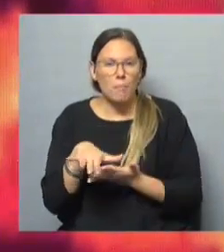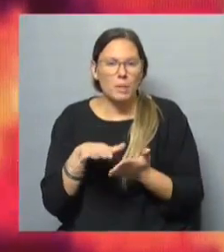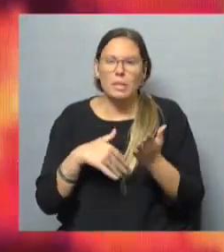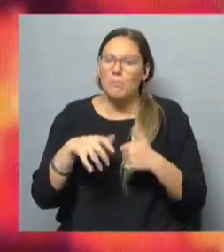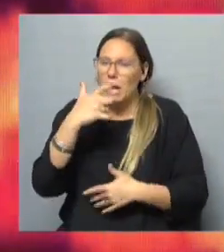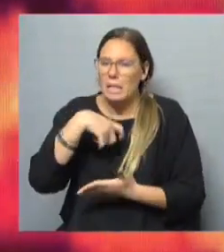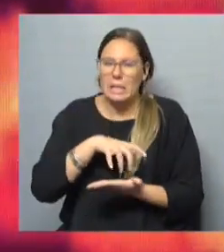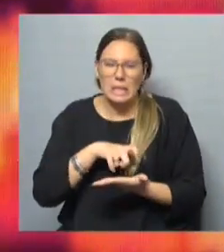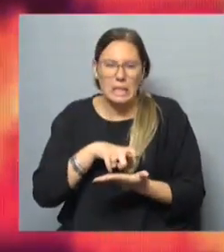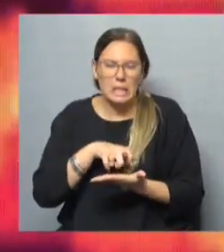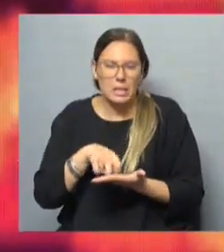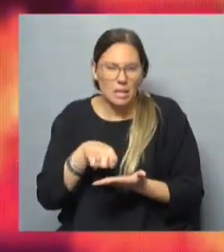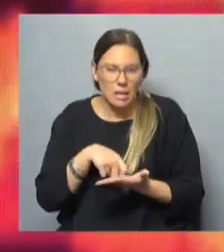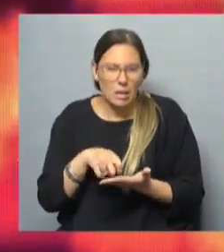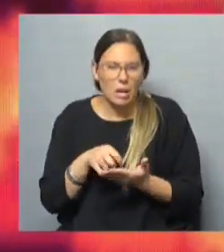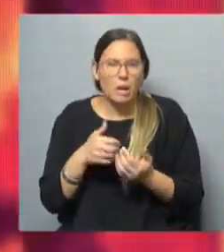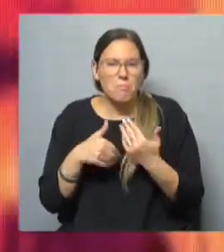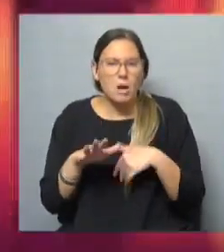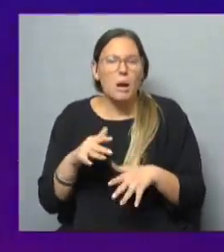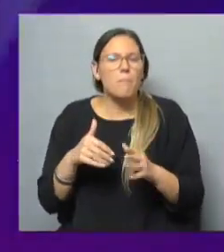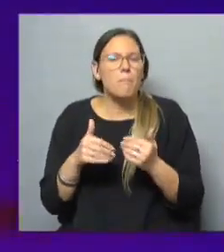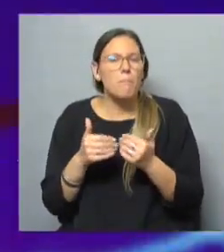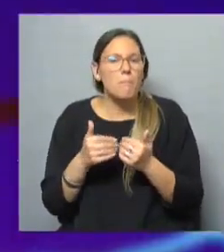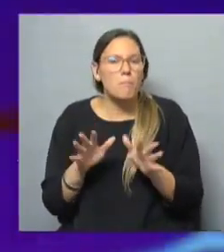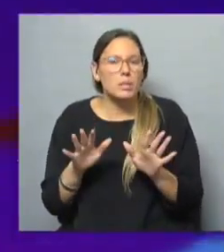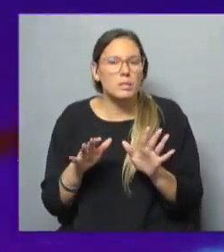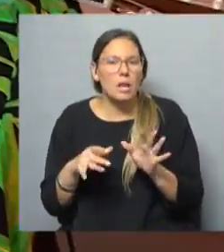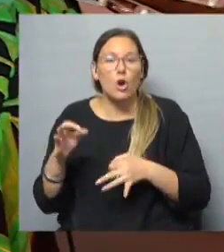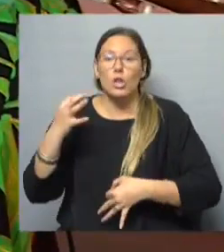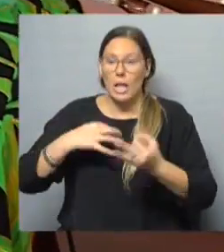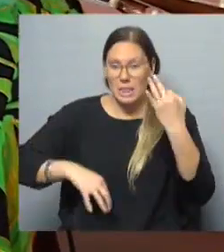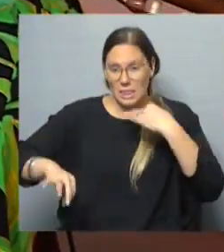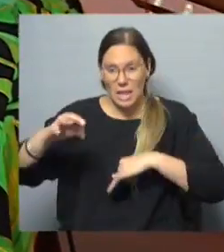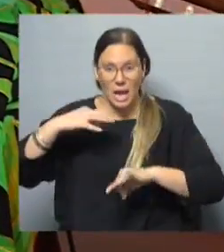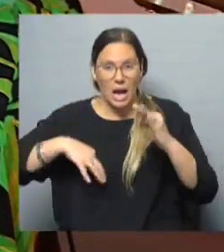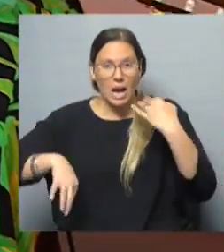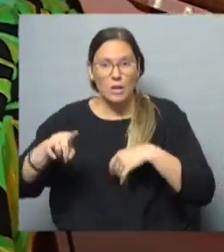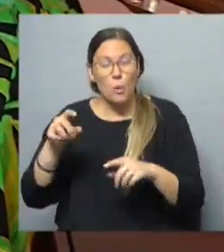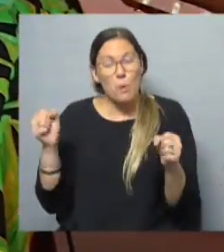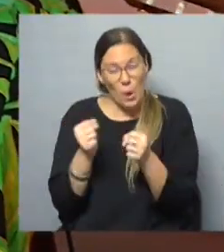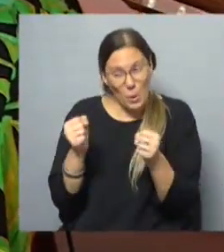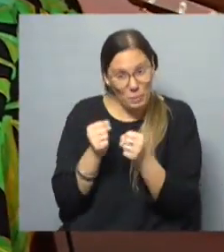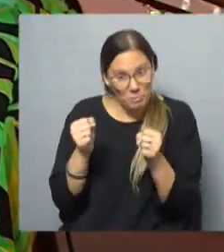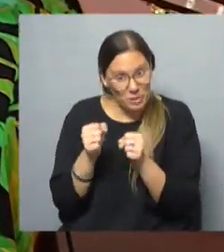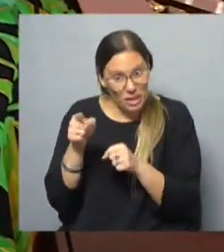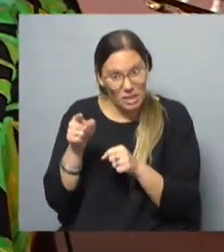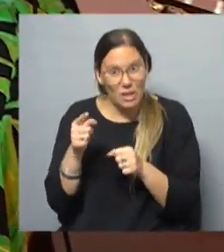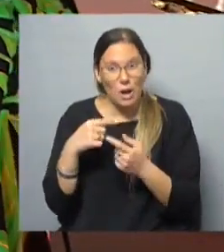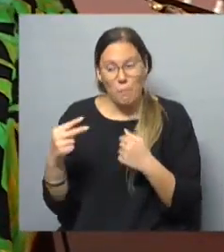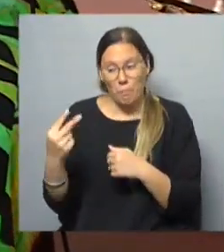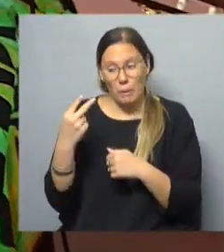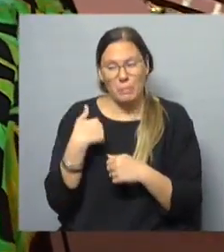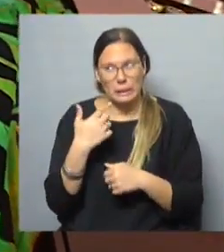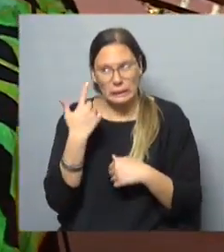dramático todavía y empezar a jugar un poco... ¿No? Más con teatral. El teatro ya está un poco con miedo, pero me mira con